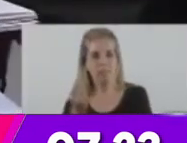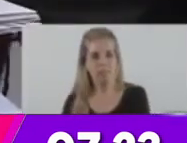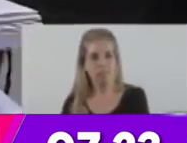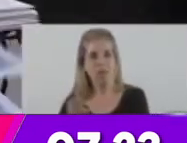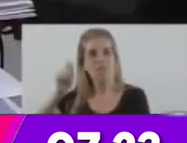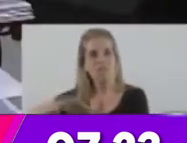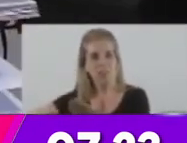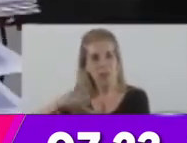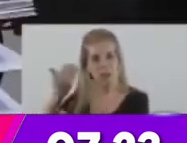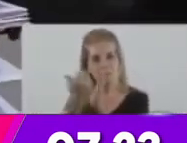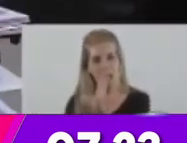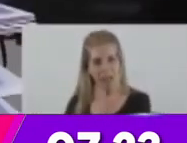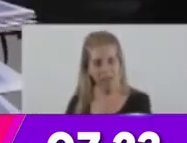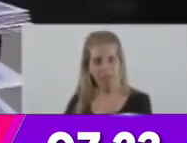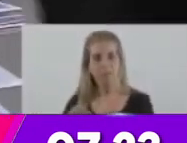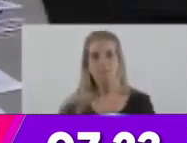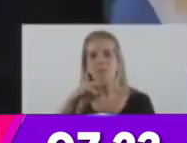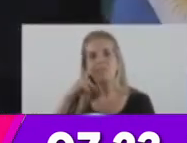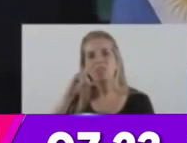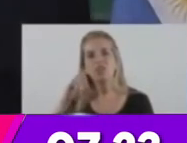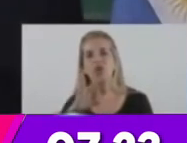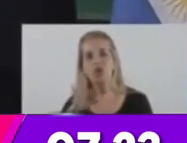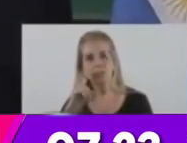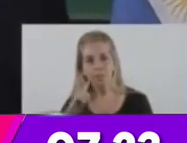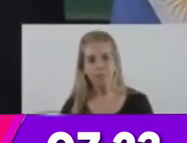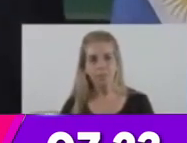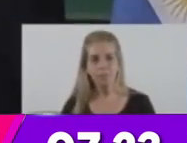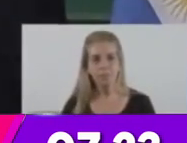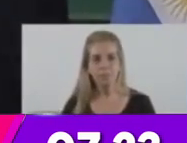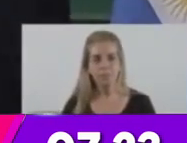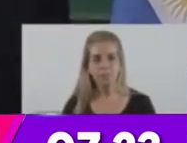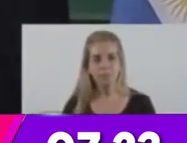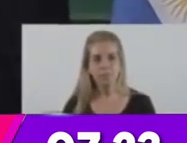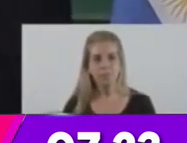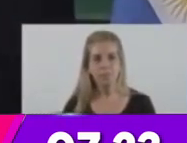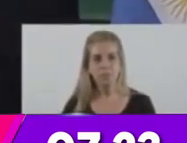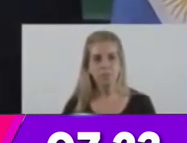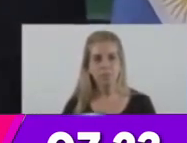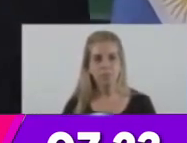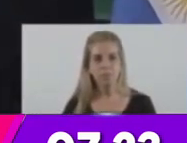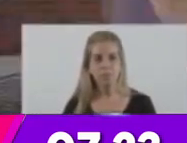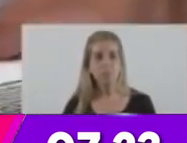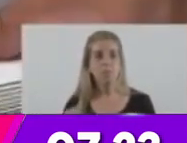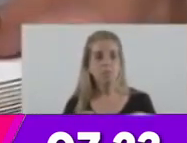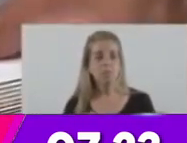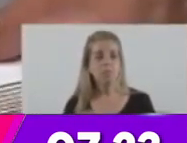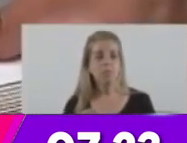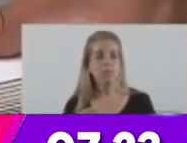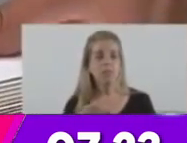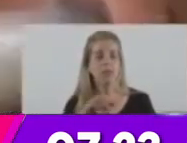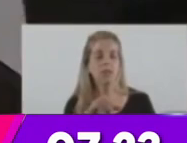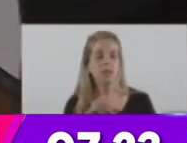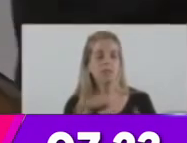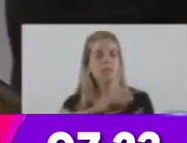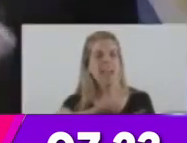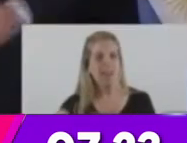Porque había una lista que era falsa. Claro, entonces, a partir de allí, como bien decías, bueno, Twitter estalló, ¿no? Con todo esto del escándalo